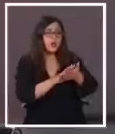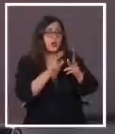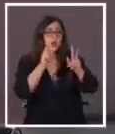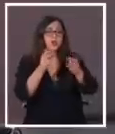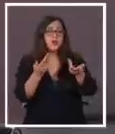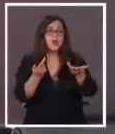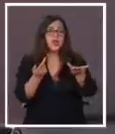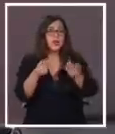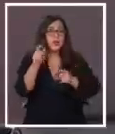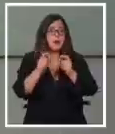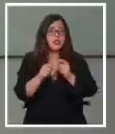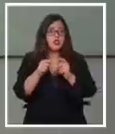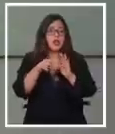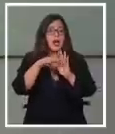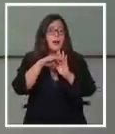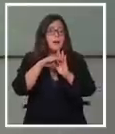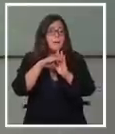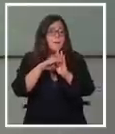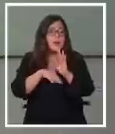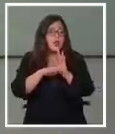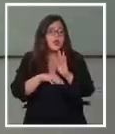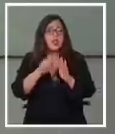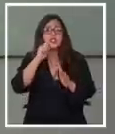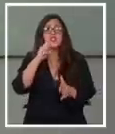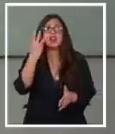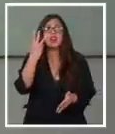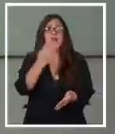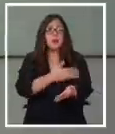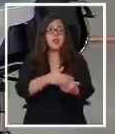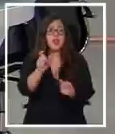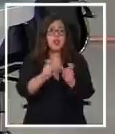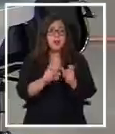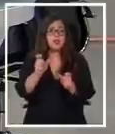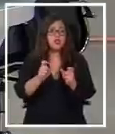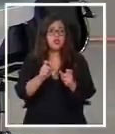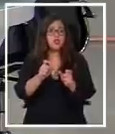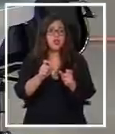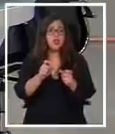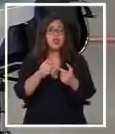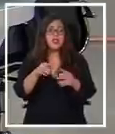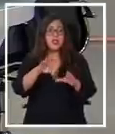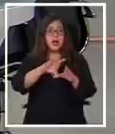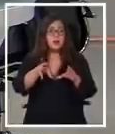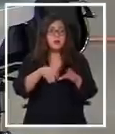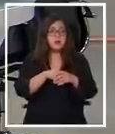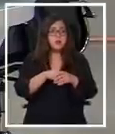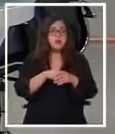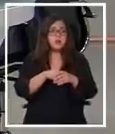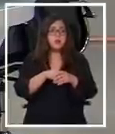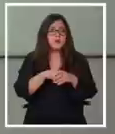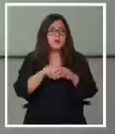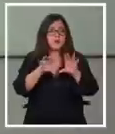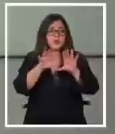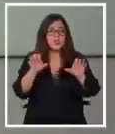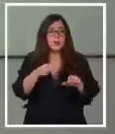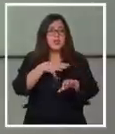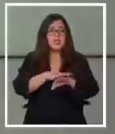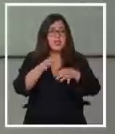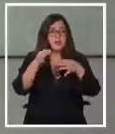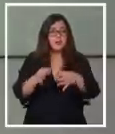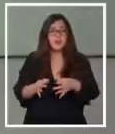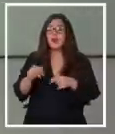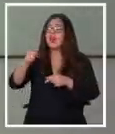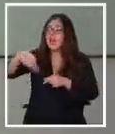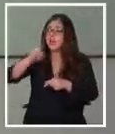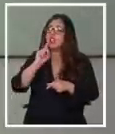la minoría que está en la isapre pero son tres millones de personas que teniendo un plan único y un sistema inclinado que son los